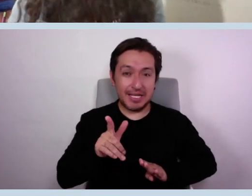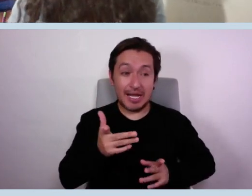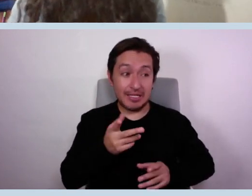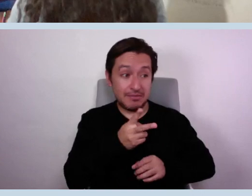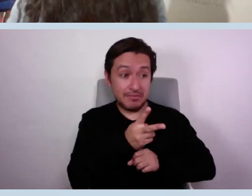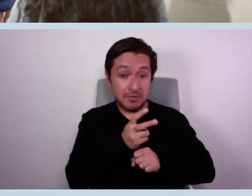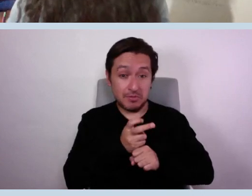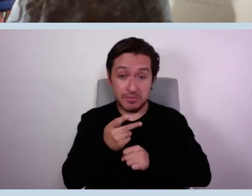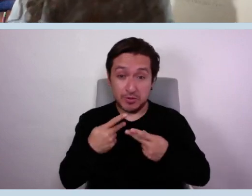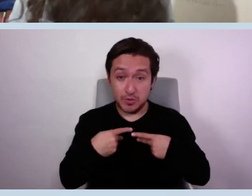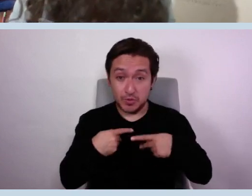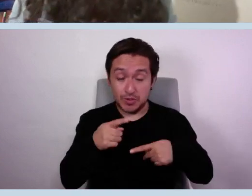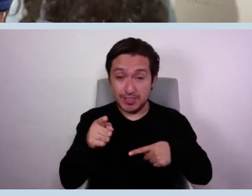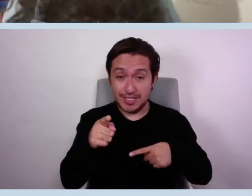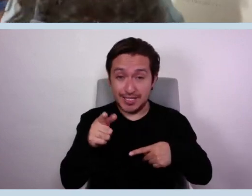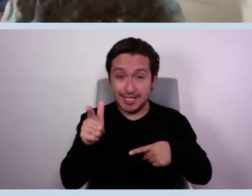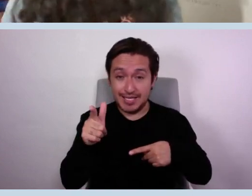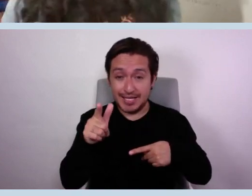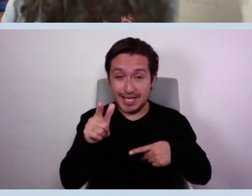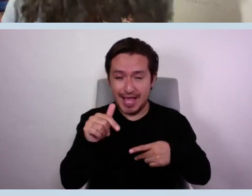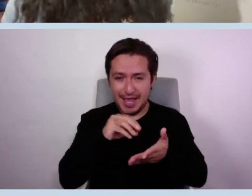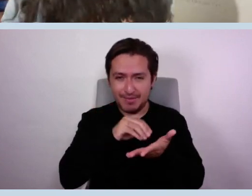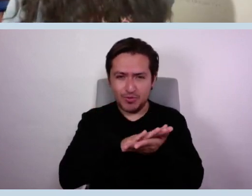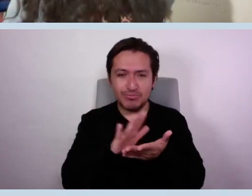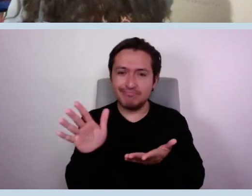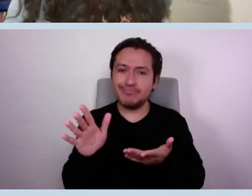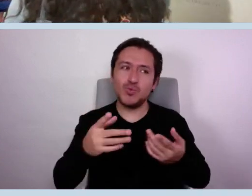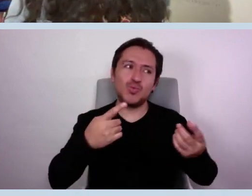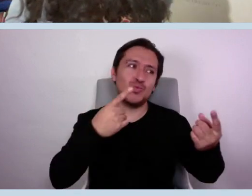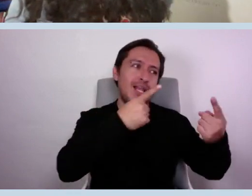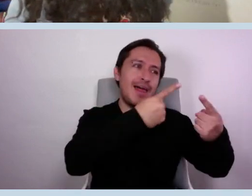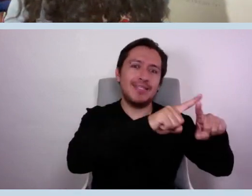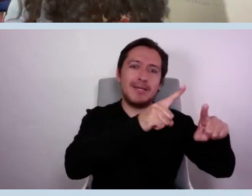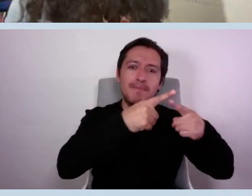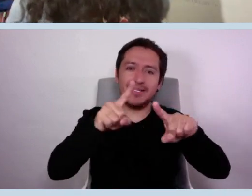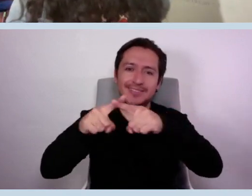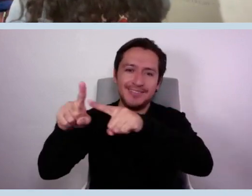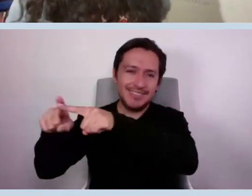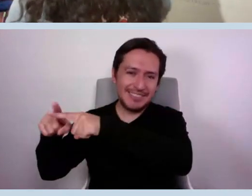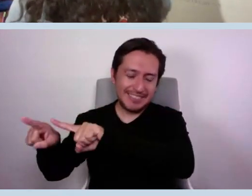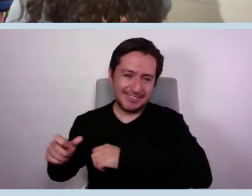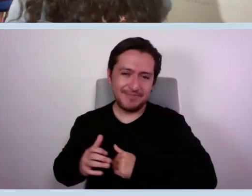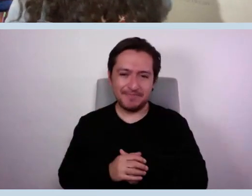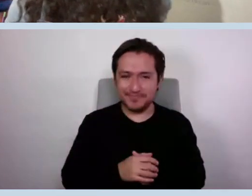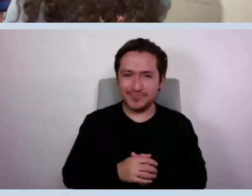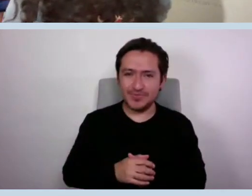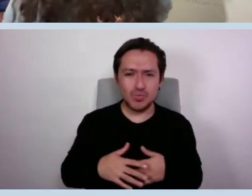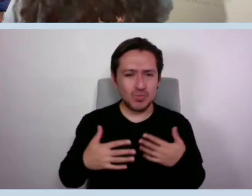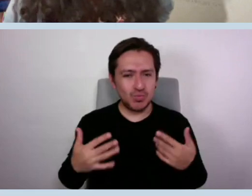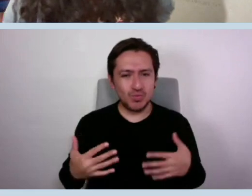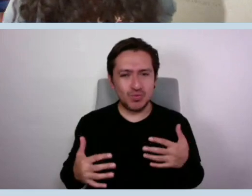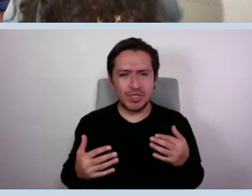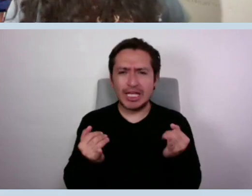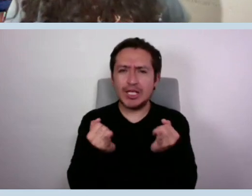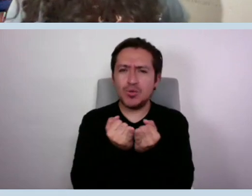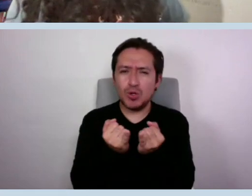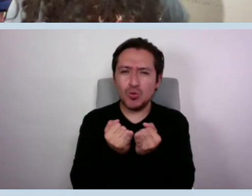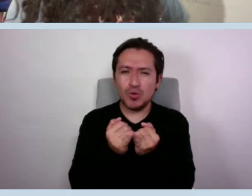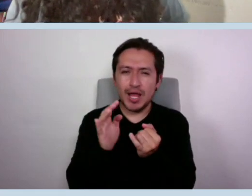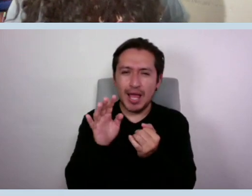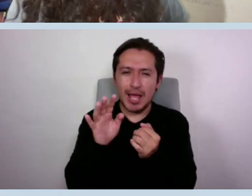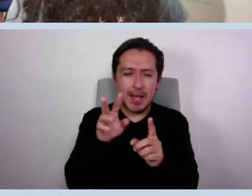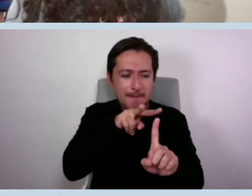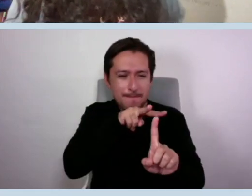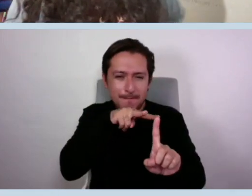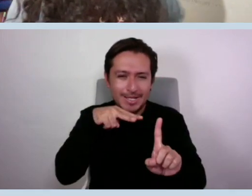diversidad creo que eso sí la diversidad completamente y también que tuviera una perspectiva latinoamericana